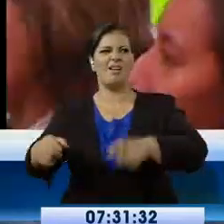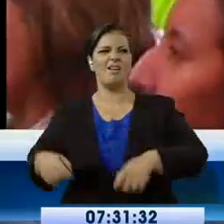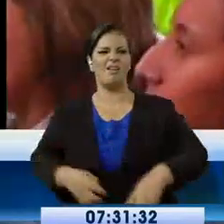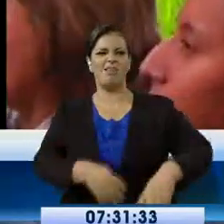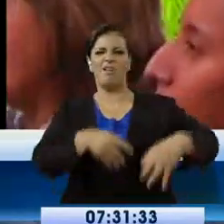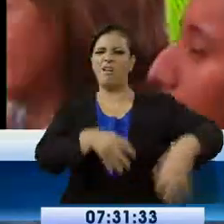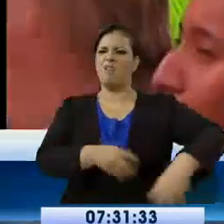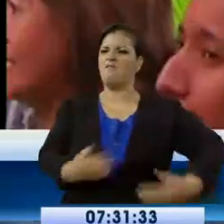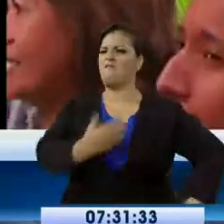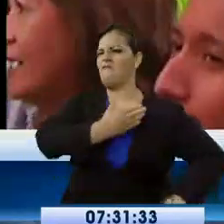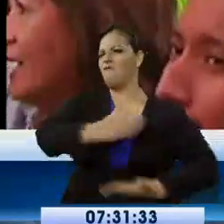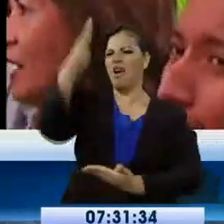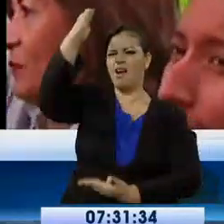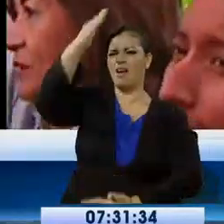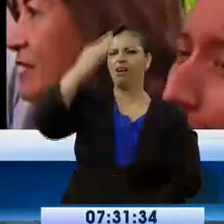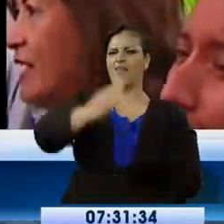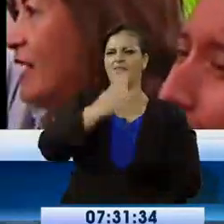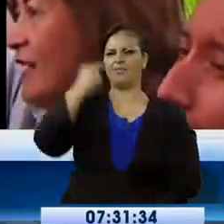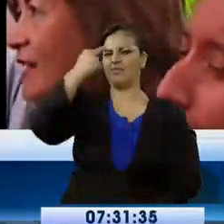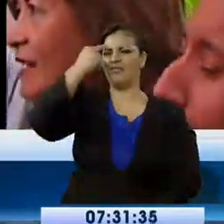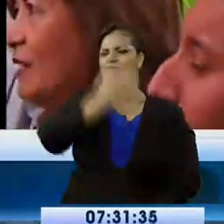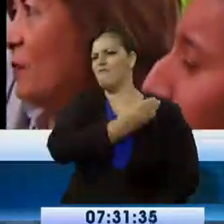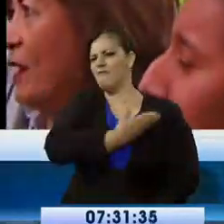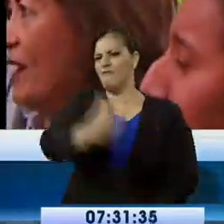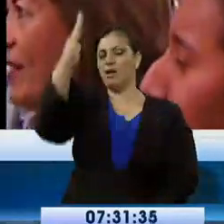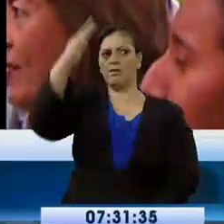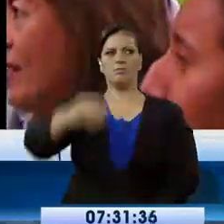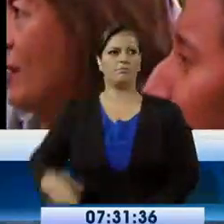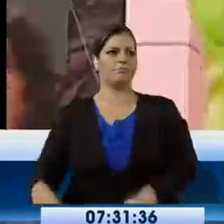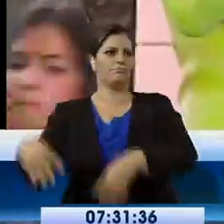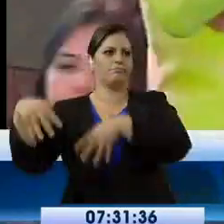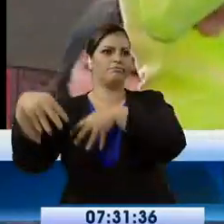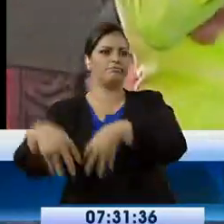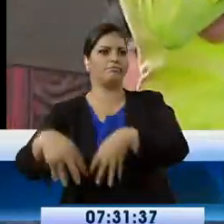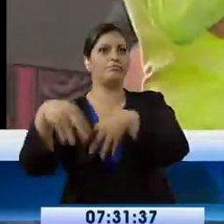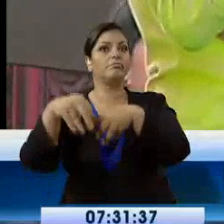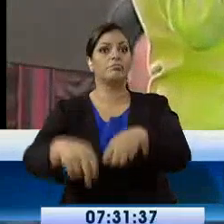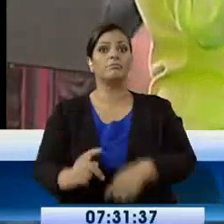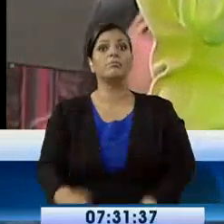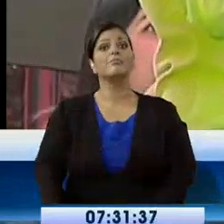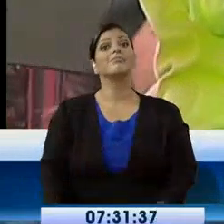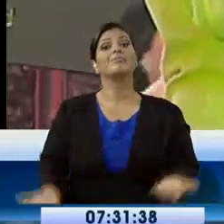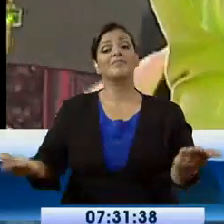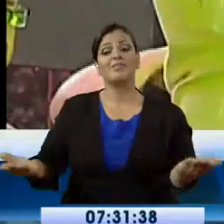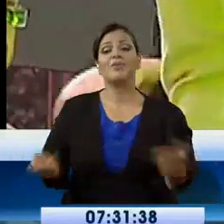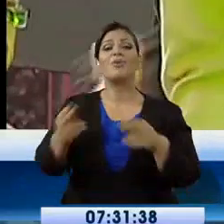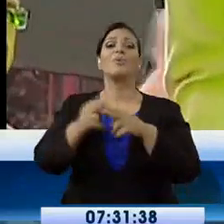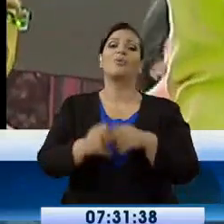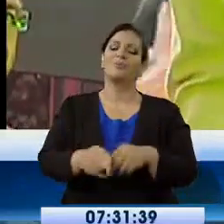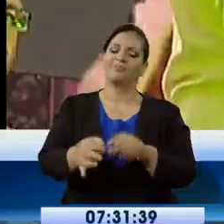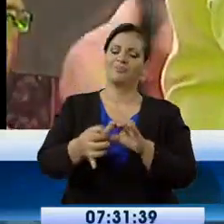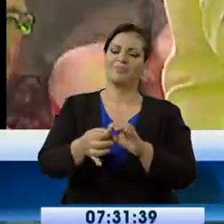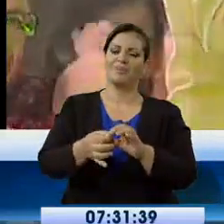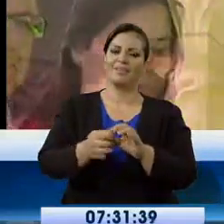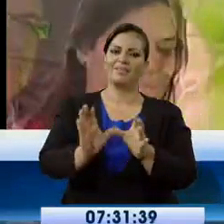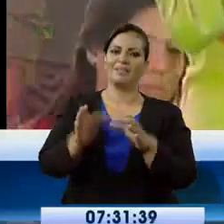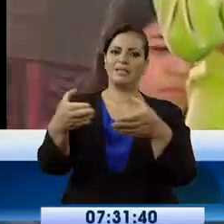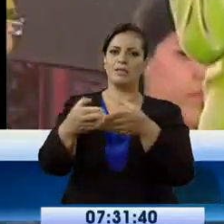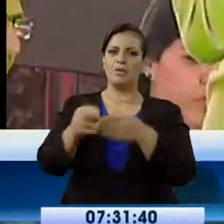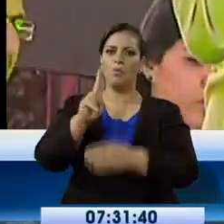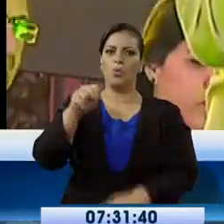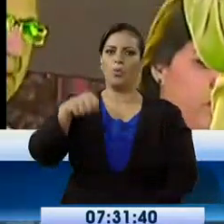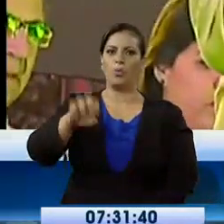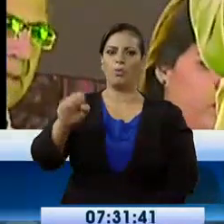calles. Mientras la Unión Nacional de Educadores cada año lectivo iniciaba con una huelga,